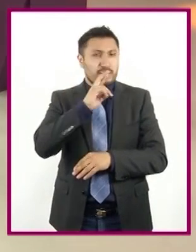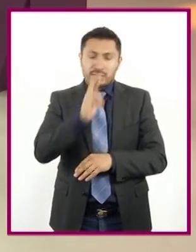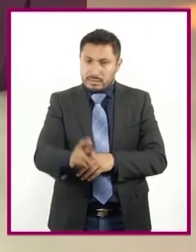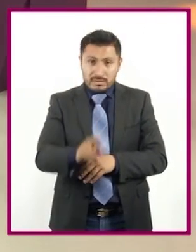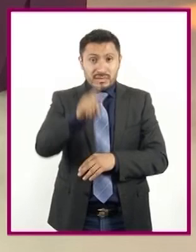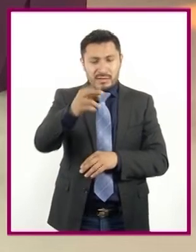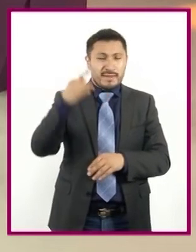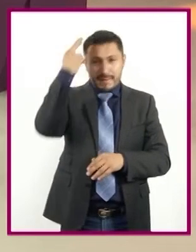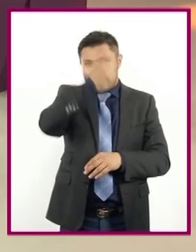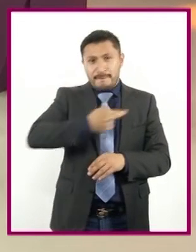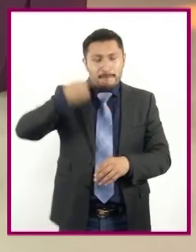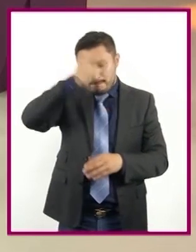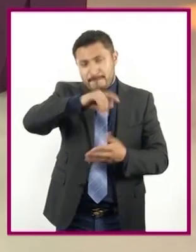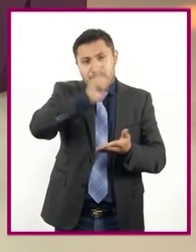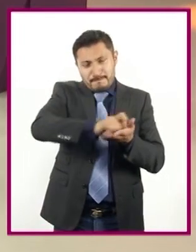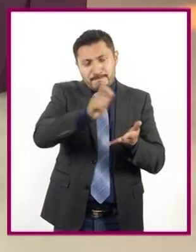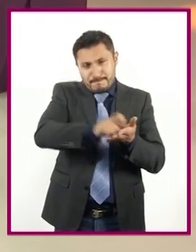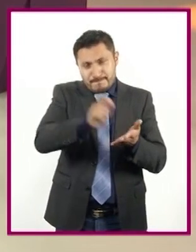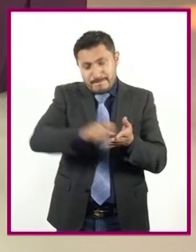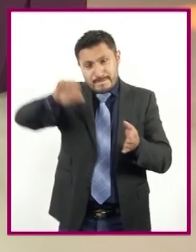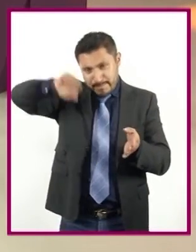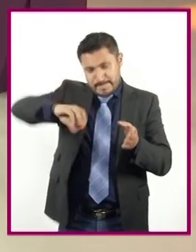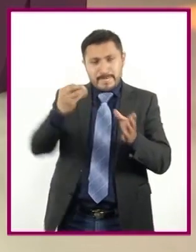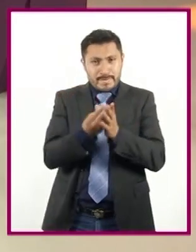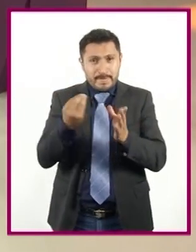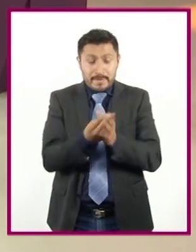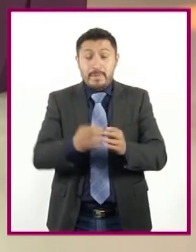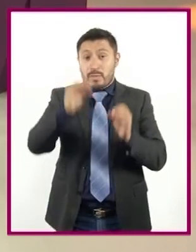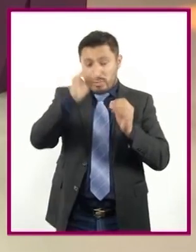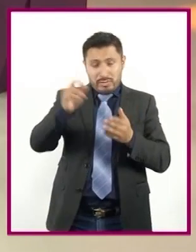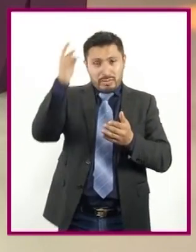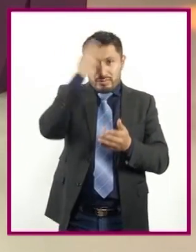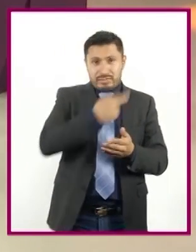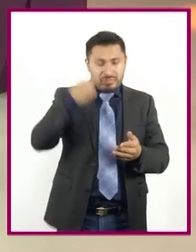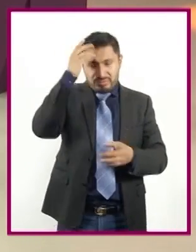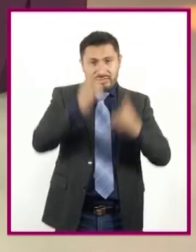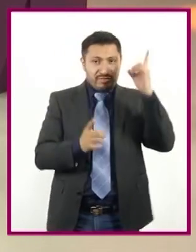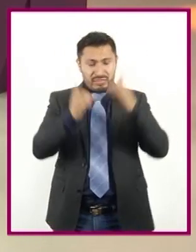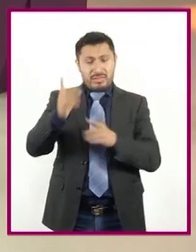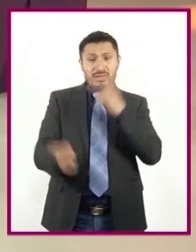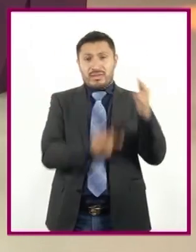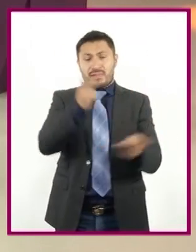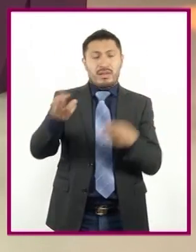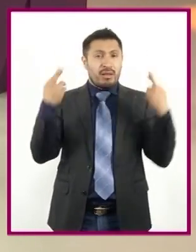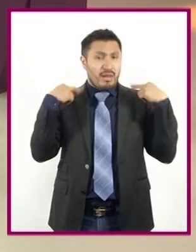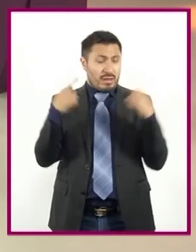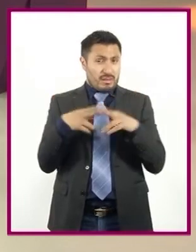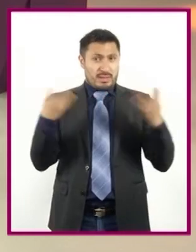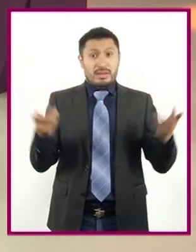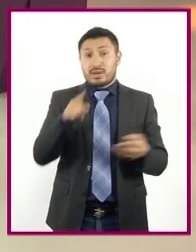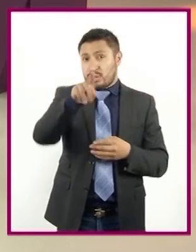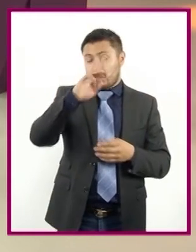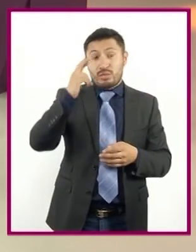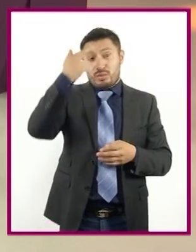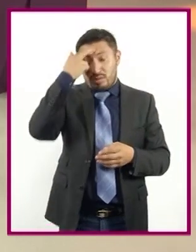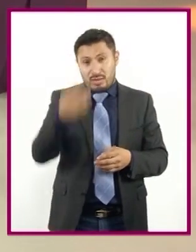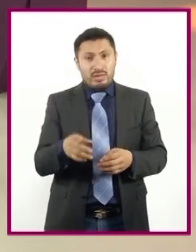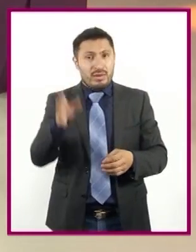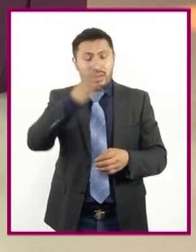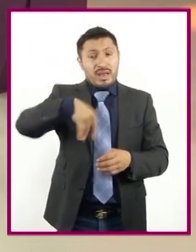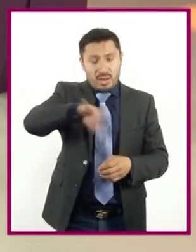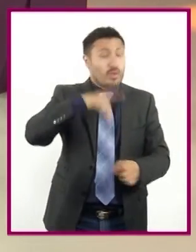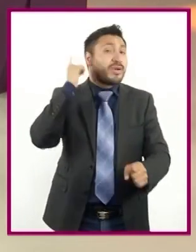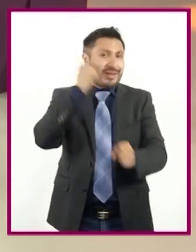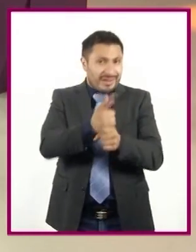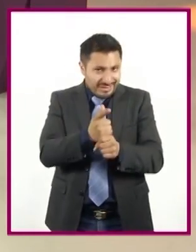pueden revisar los apuntes que realizaron durante la sesión o consultar sus dudas con su maestra o maestro. Recuerden que el que busca